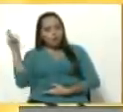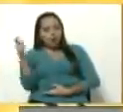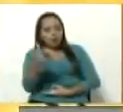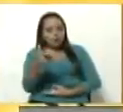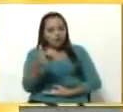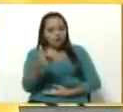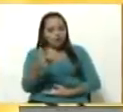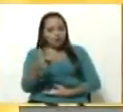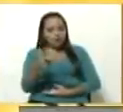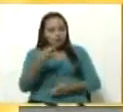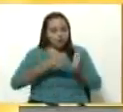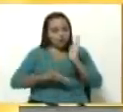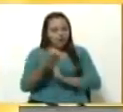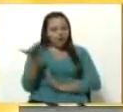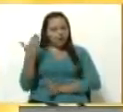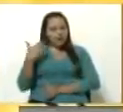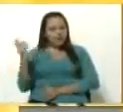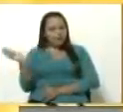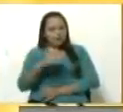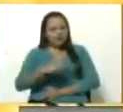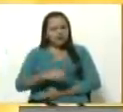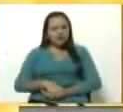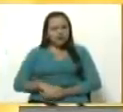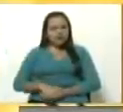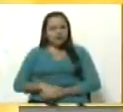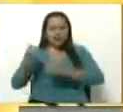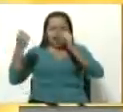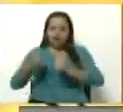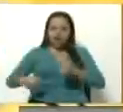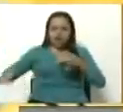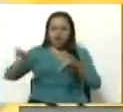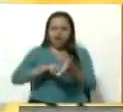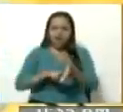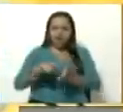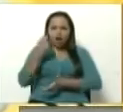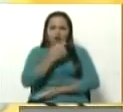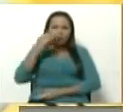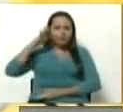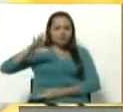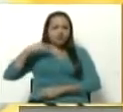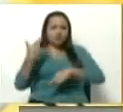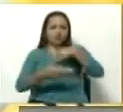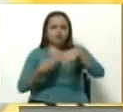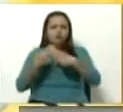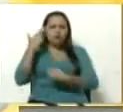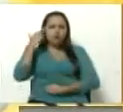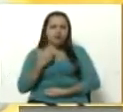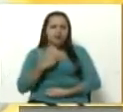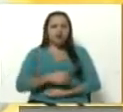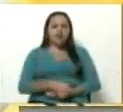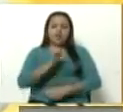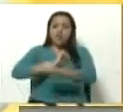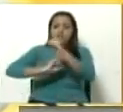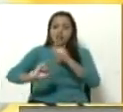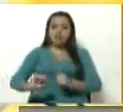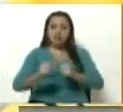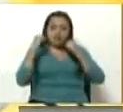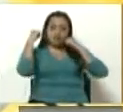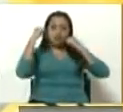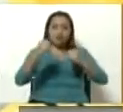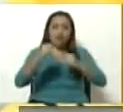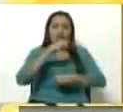lo dijimos hace unos meses, a ratificar el compromiso con la Revolución Bolivariana, a defender el invicto